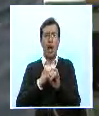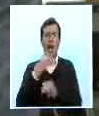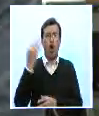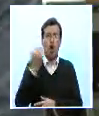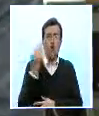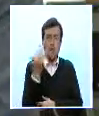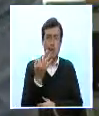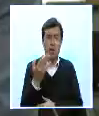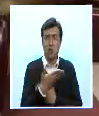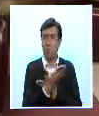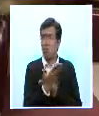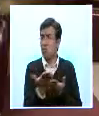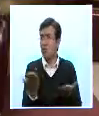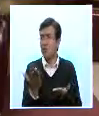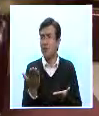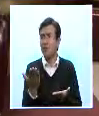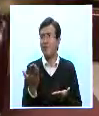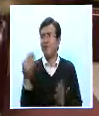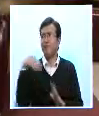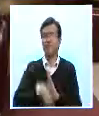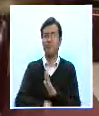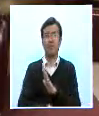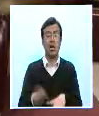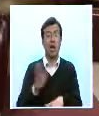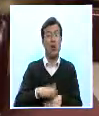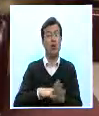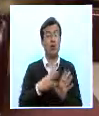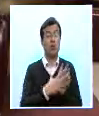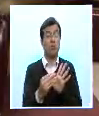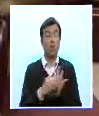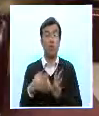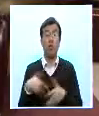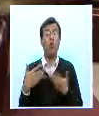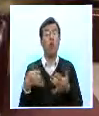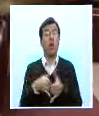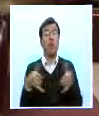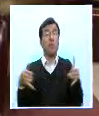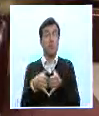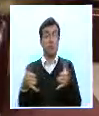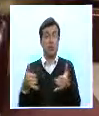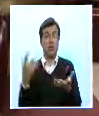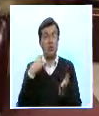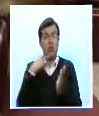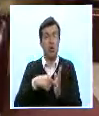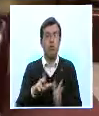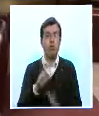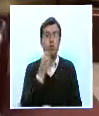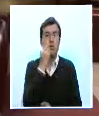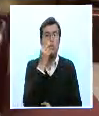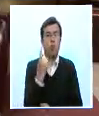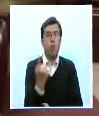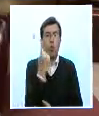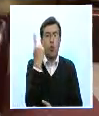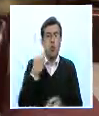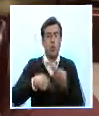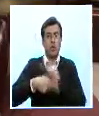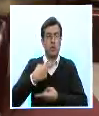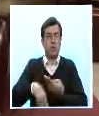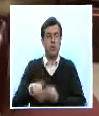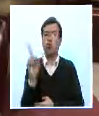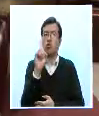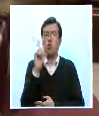de la música se fueron porque ya no era negocio que pasar en que en cambio con estos locales que estoy refiriendo ya no habla del pequeñito comerciante de la calle sino de